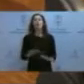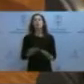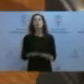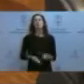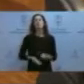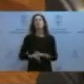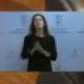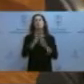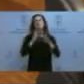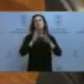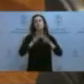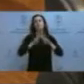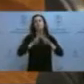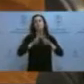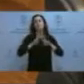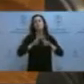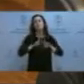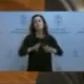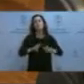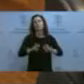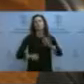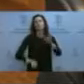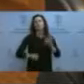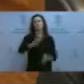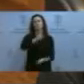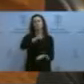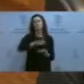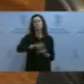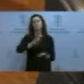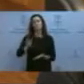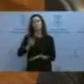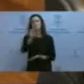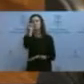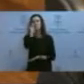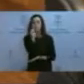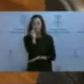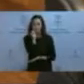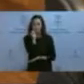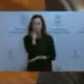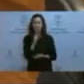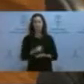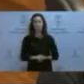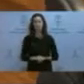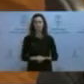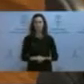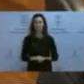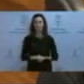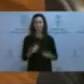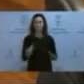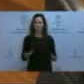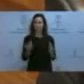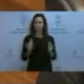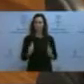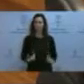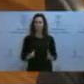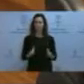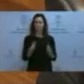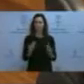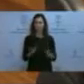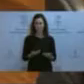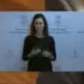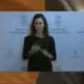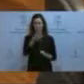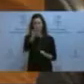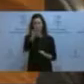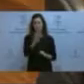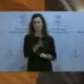diligencias previas en el Juzgado de Instrucción número 4 de Oviedo. Con este procedimiento se inició en virtud de una denuncia,